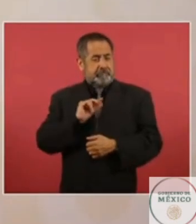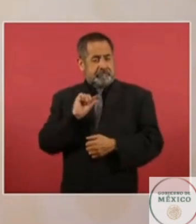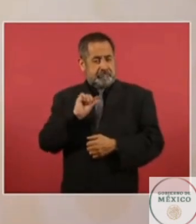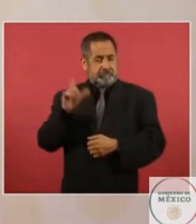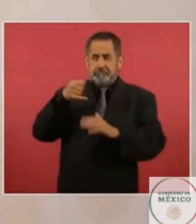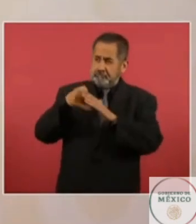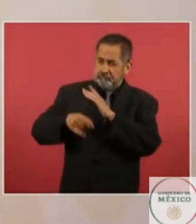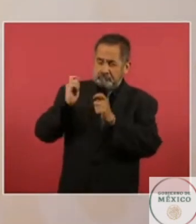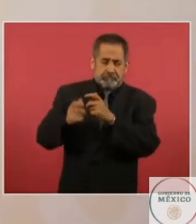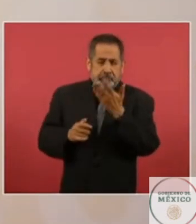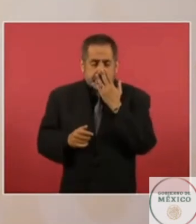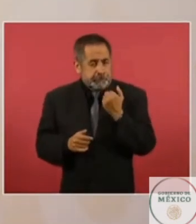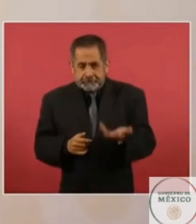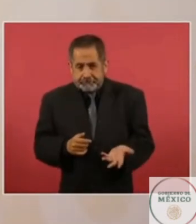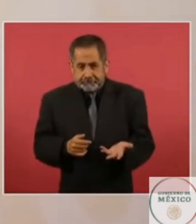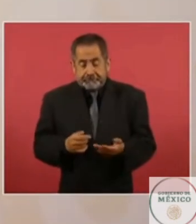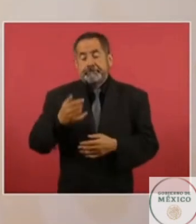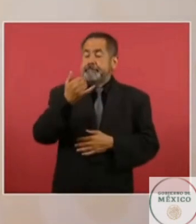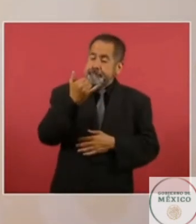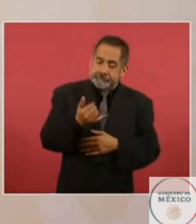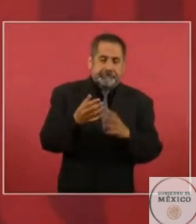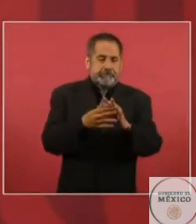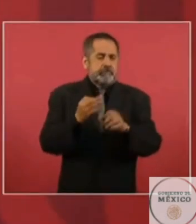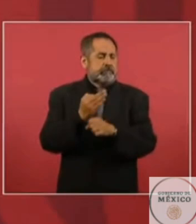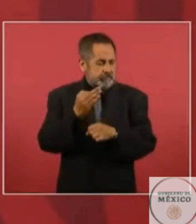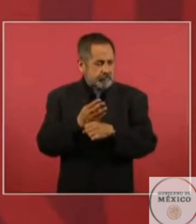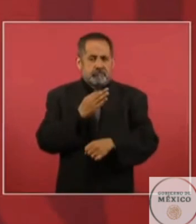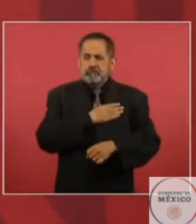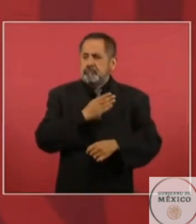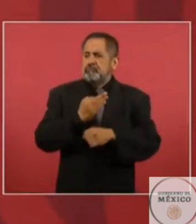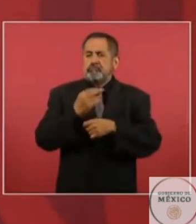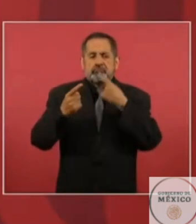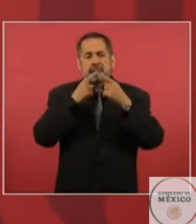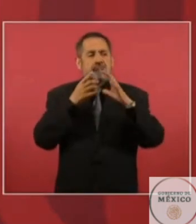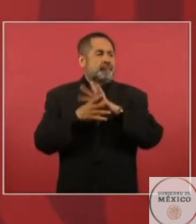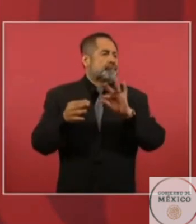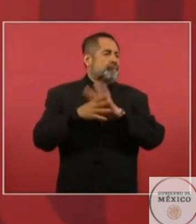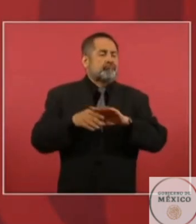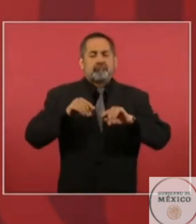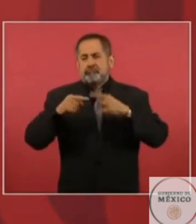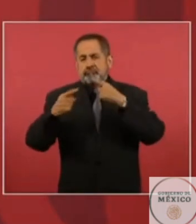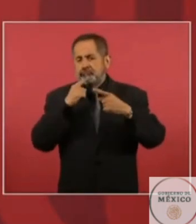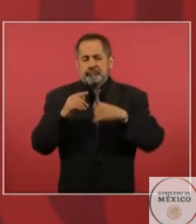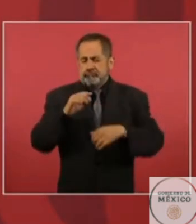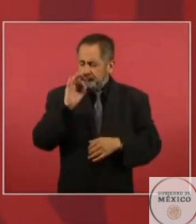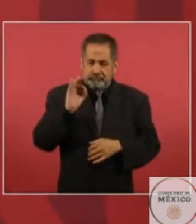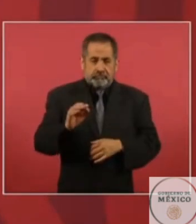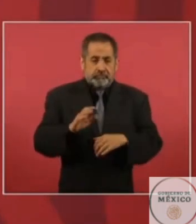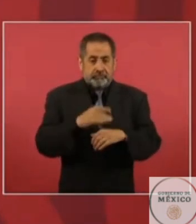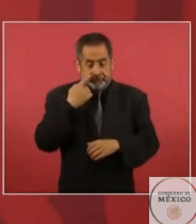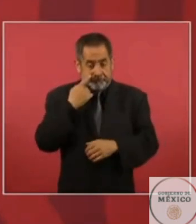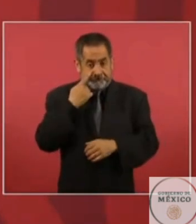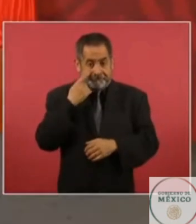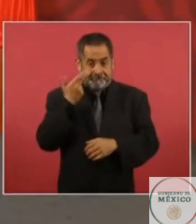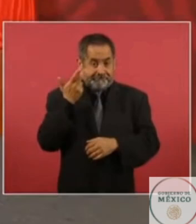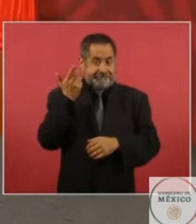Amigos y amigas, vamos a ir a la conferencia del presidente López Obrador hoy 18 de mayo del 2022. Hoy